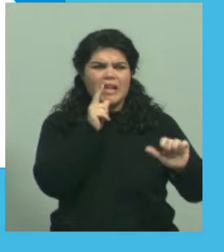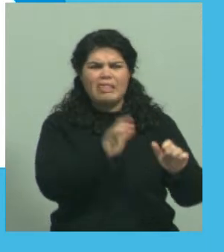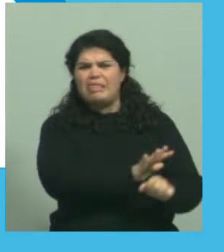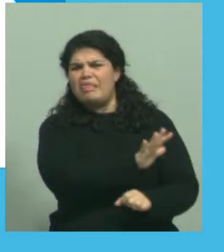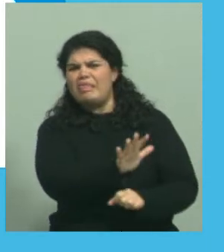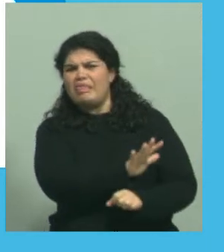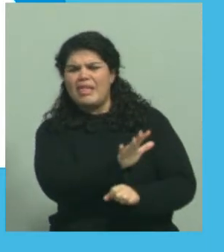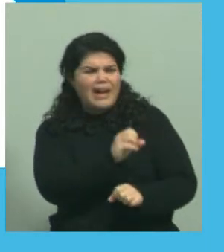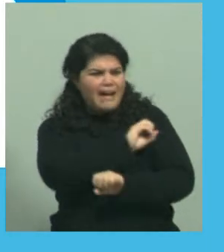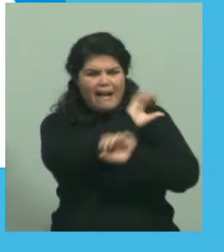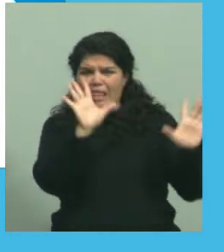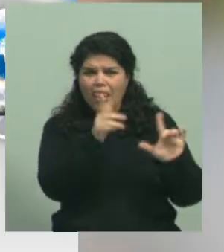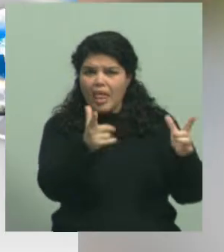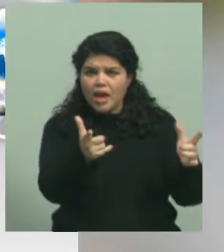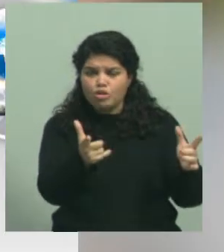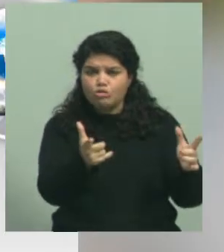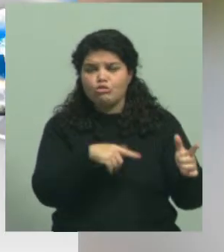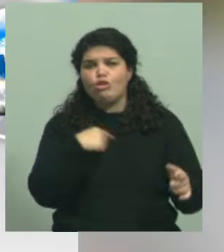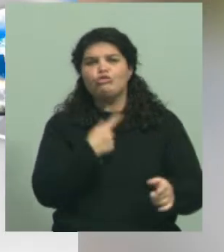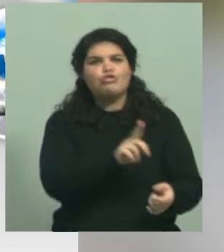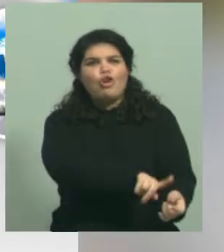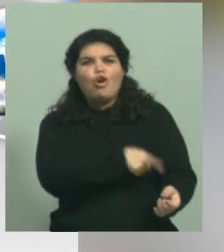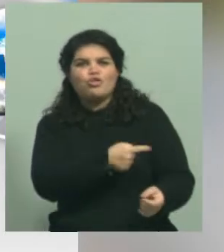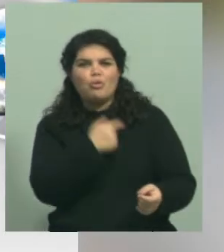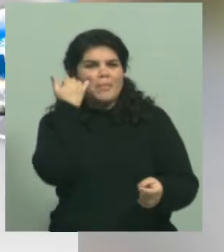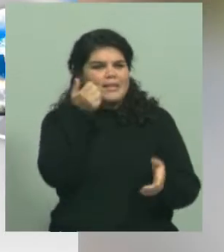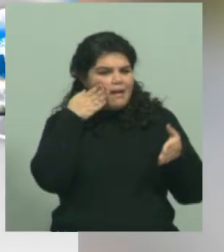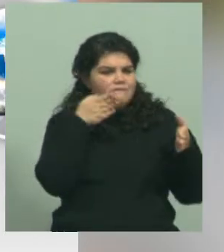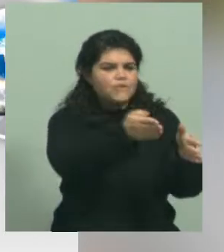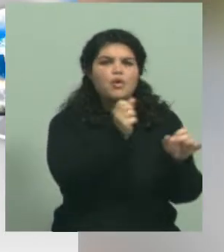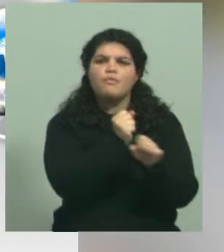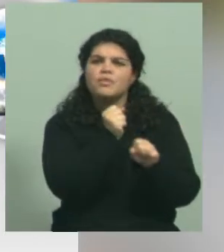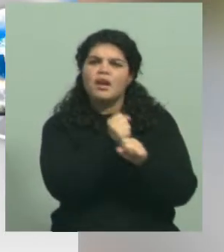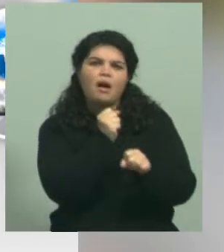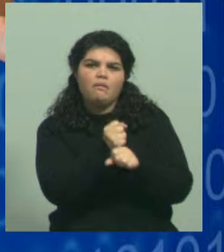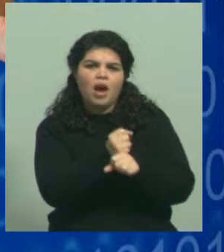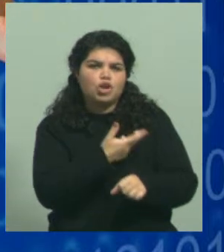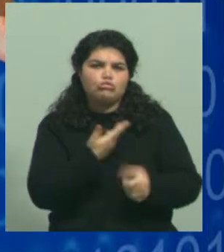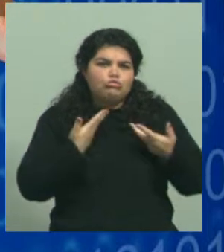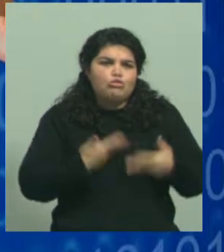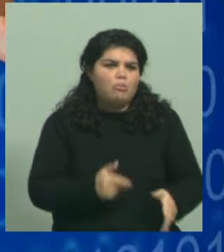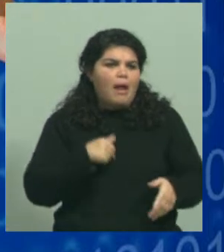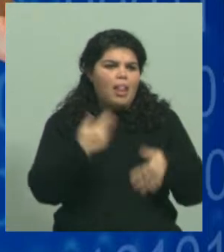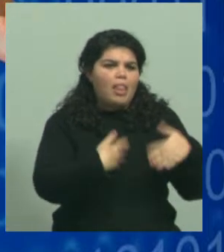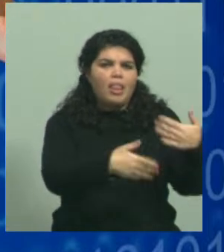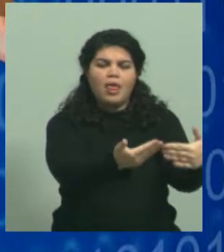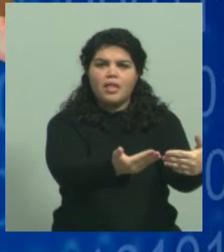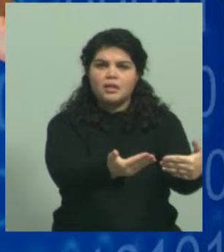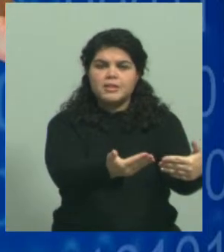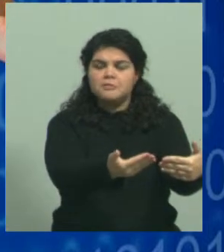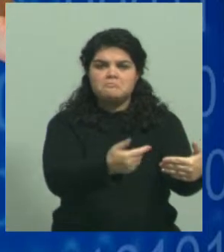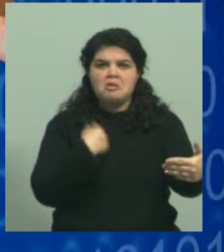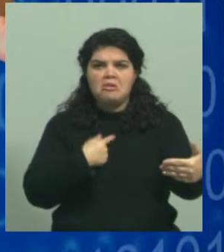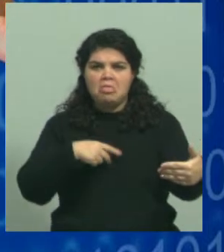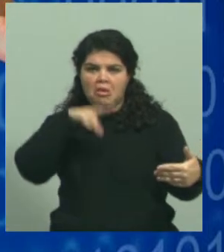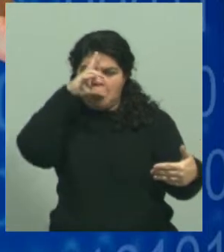sistema de producción y a la forma de producción científico-tecnológica, que por ejemplo no nos damos